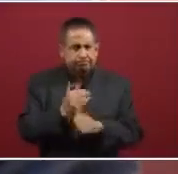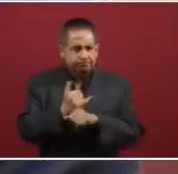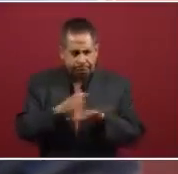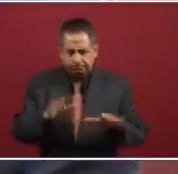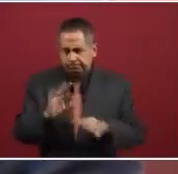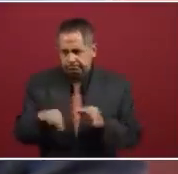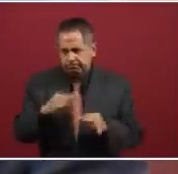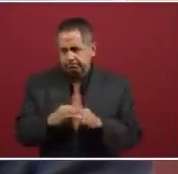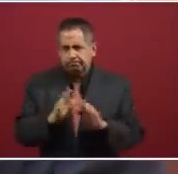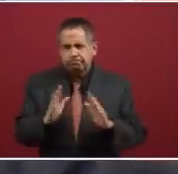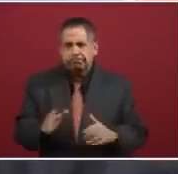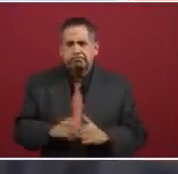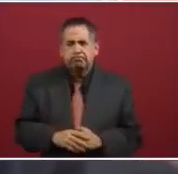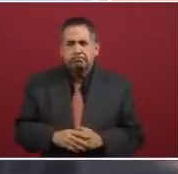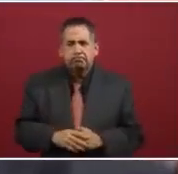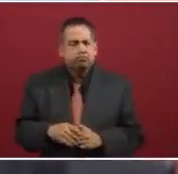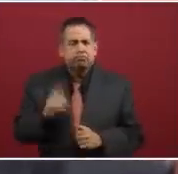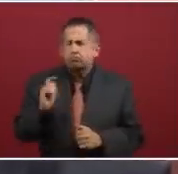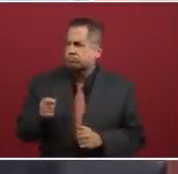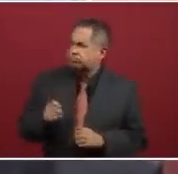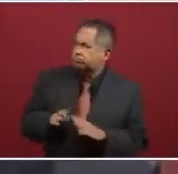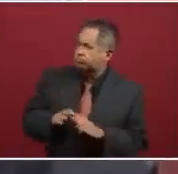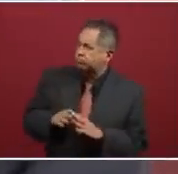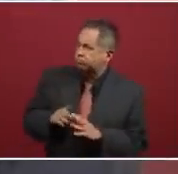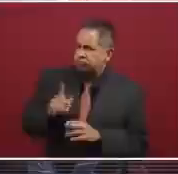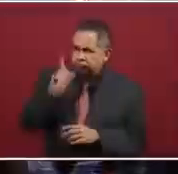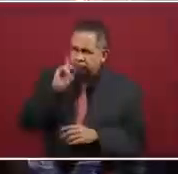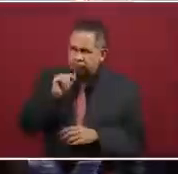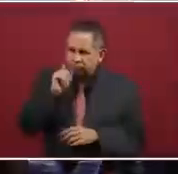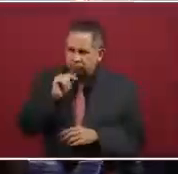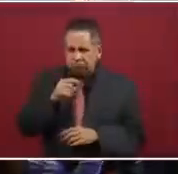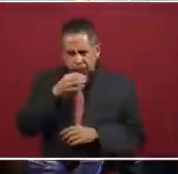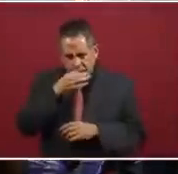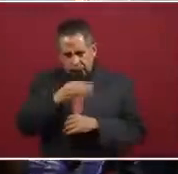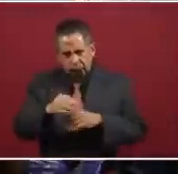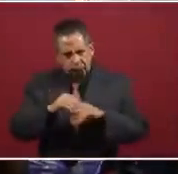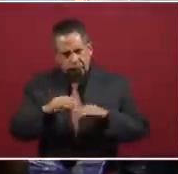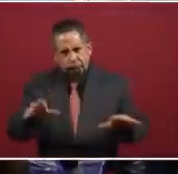información, pero quedamos de hacerlo mañana.